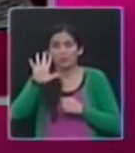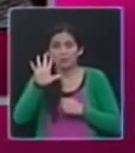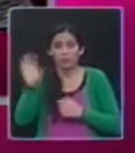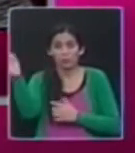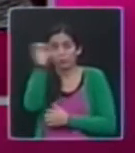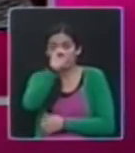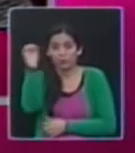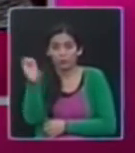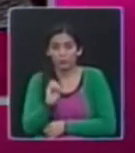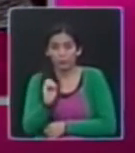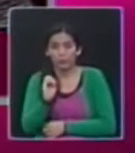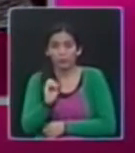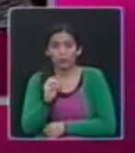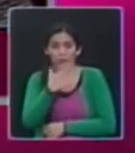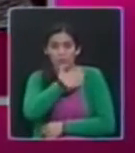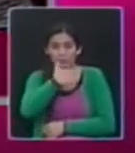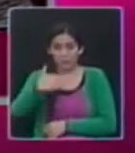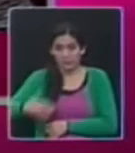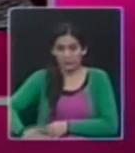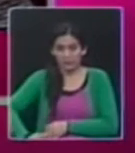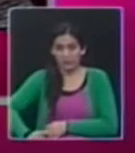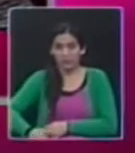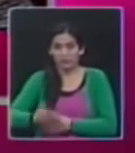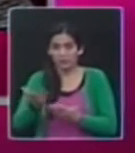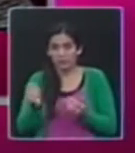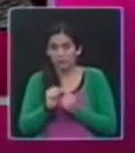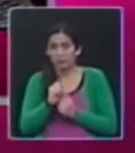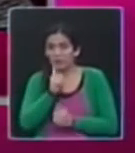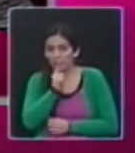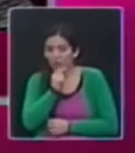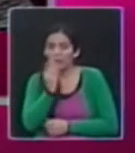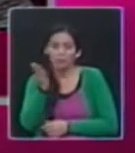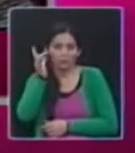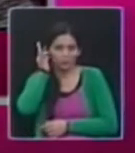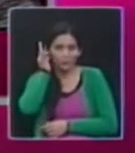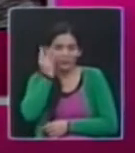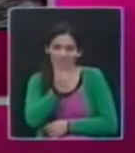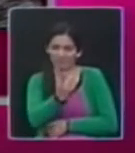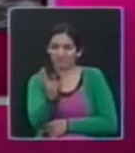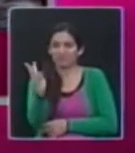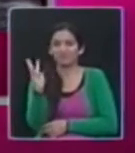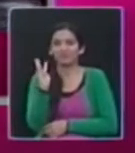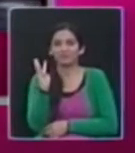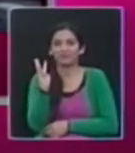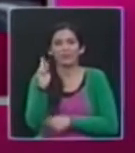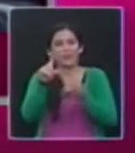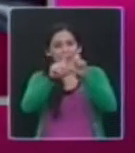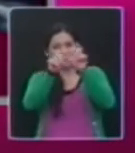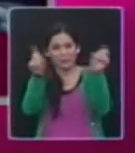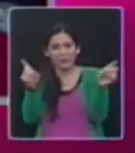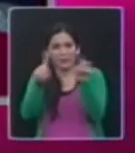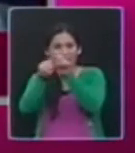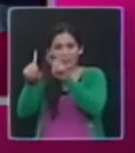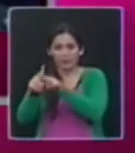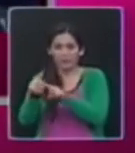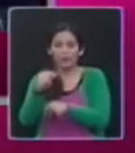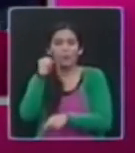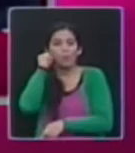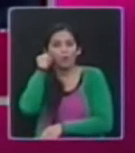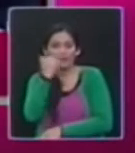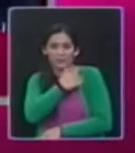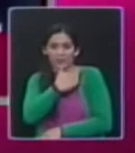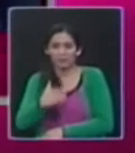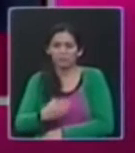todas las presidencias son encargadas por mujeres dentro de las empresas de aquí del país. Esto da a